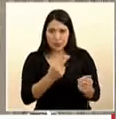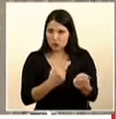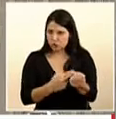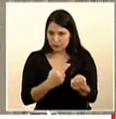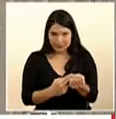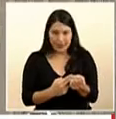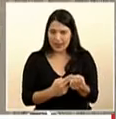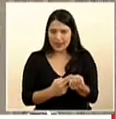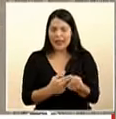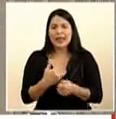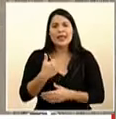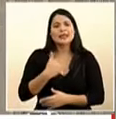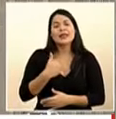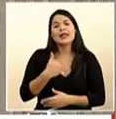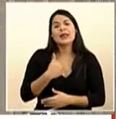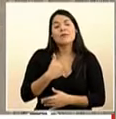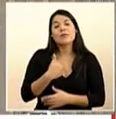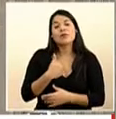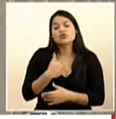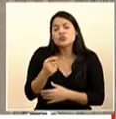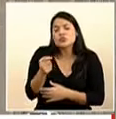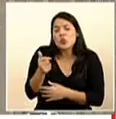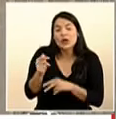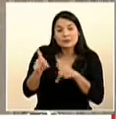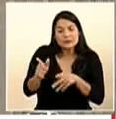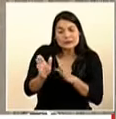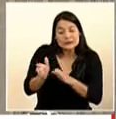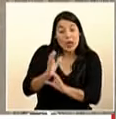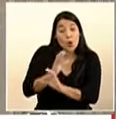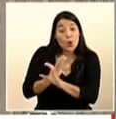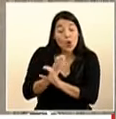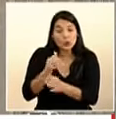menor mucho menor en cuidados intensivos